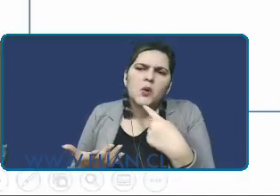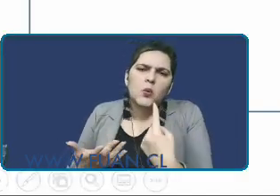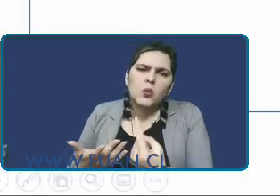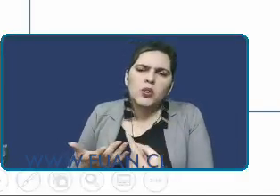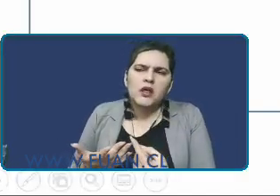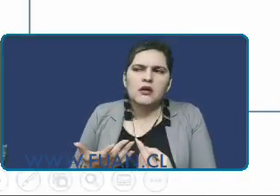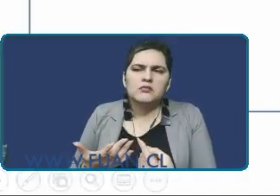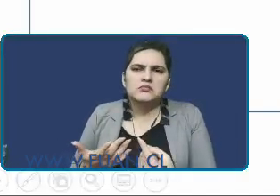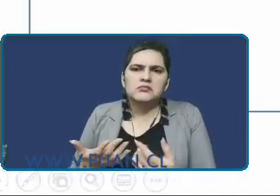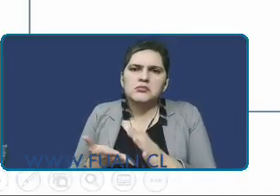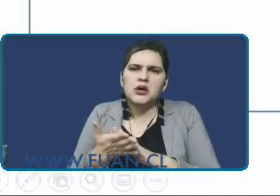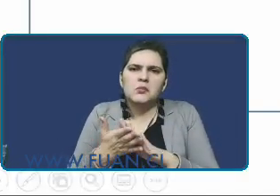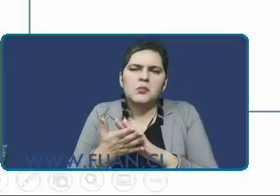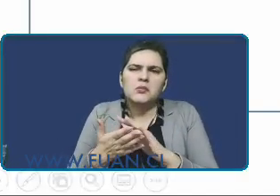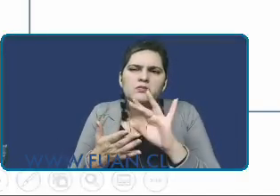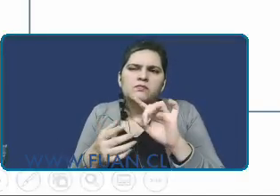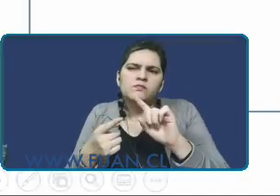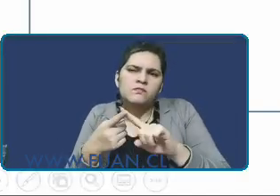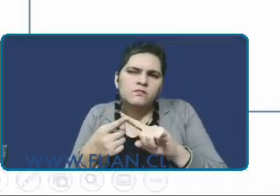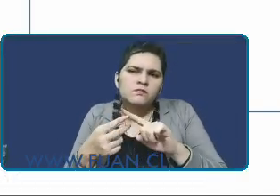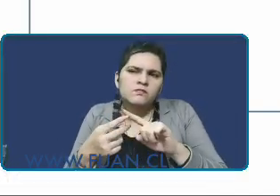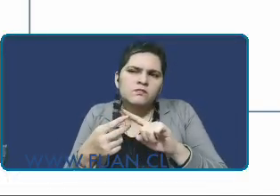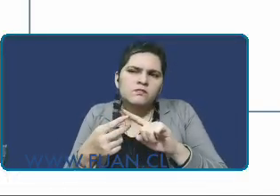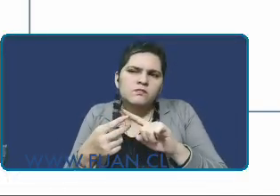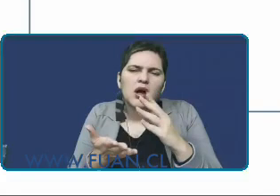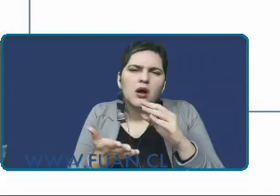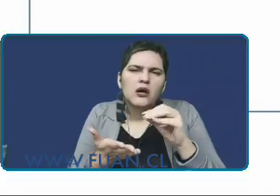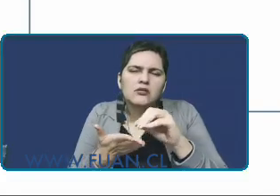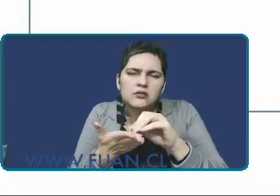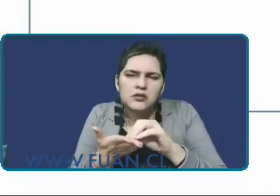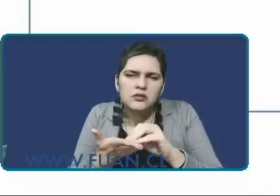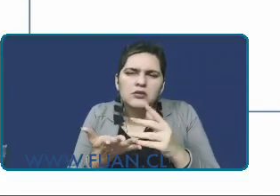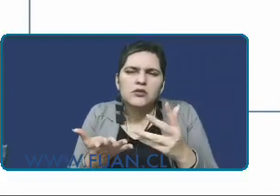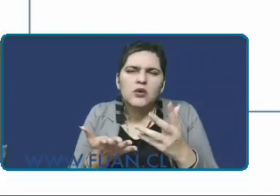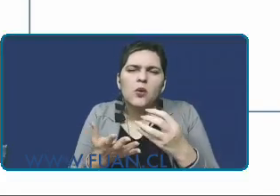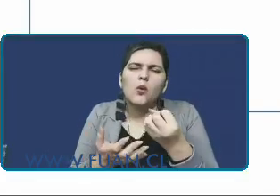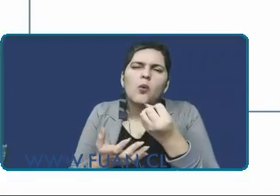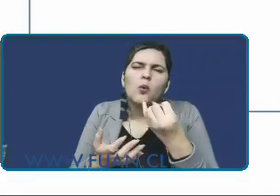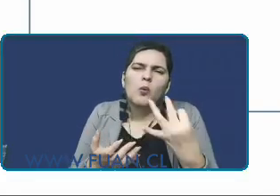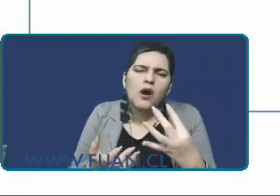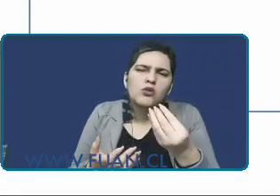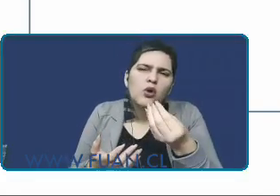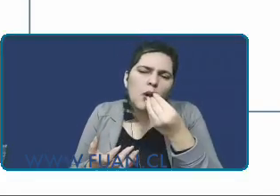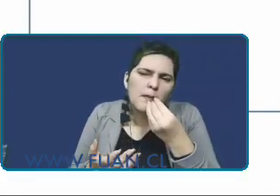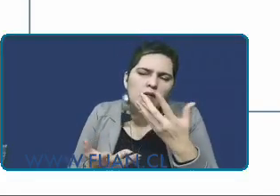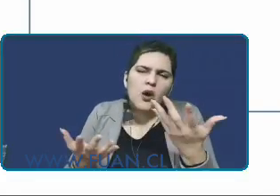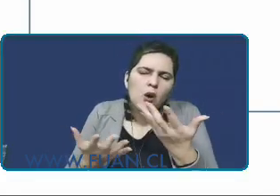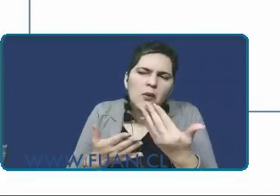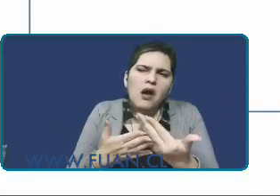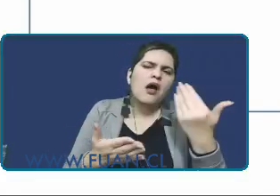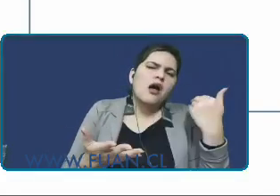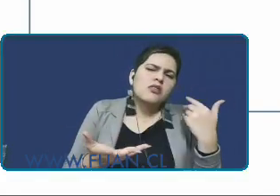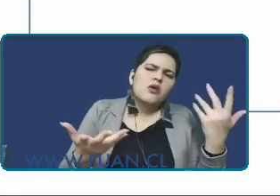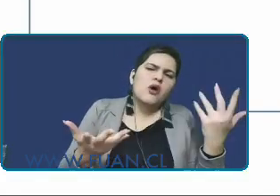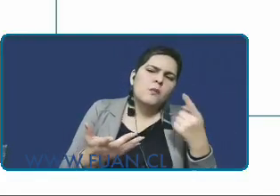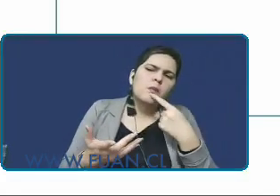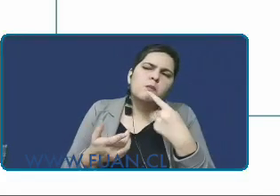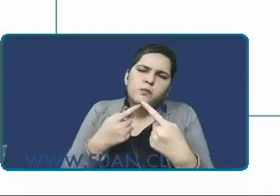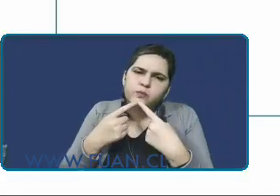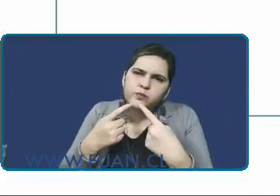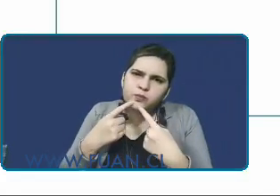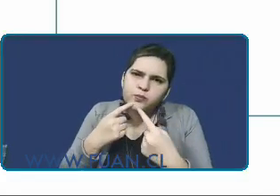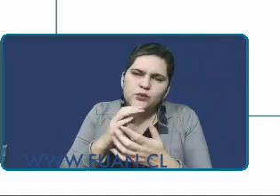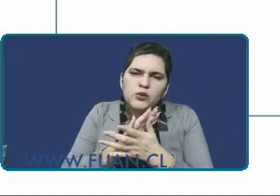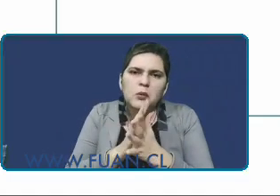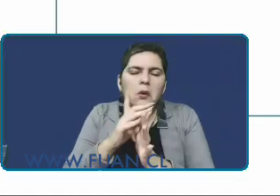cosas específicas, no se preguntó la adherencia, no se preguntó cuánto consumían, cuánto no consumían, cómo era antes. Entonces, hay muchas cosas que quedaban en duda,